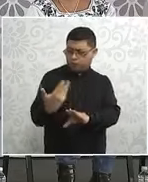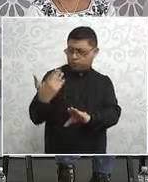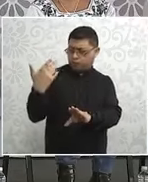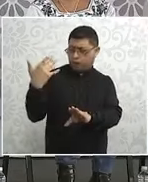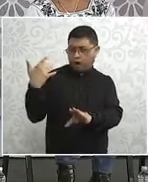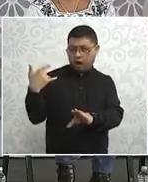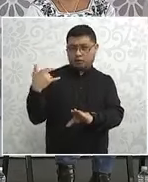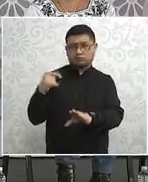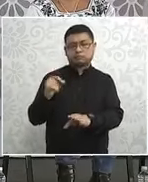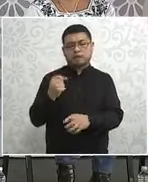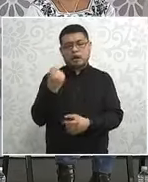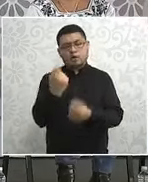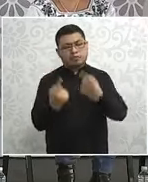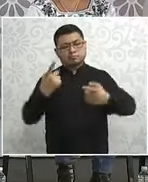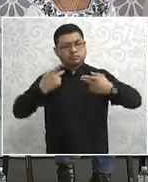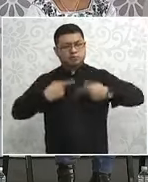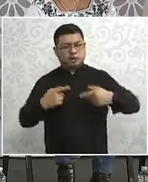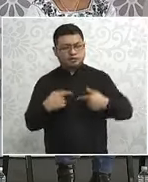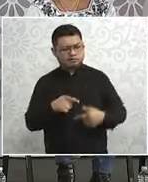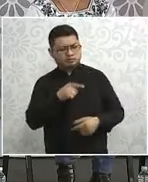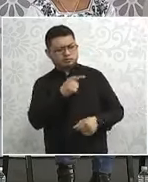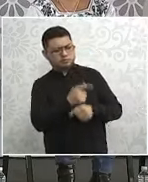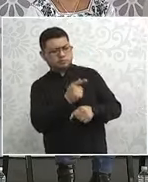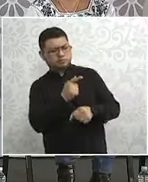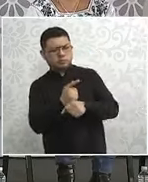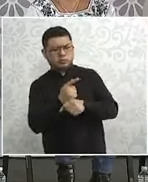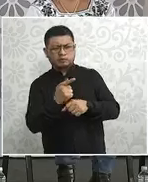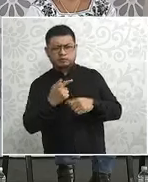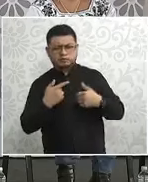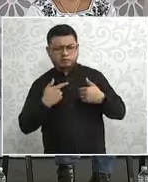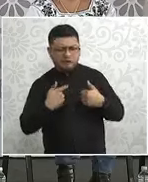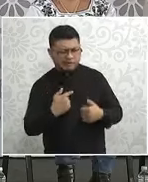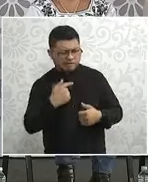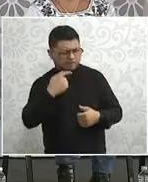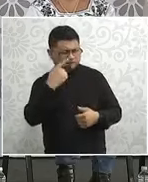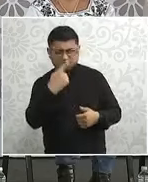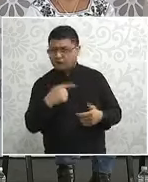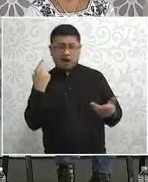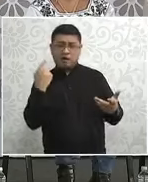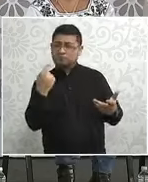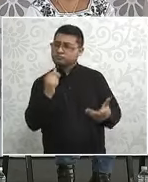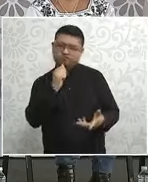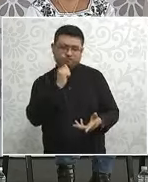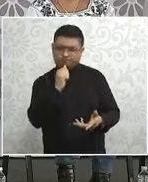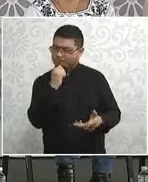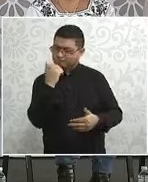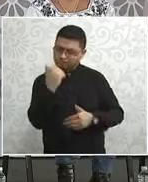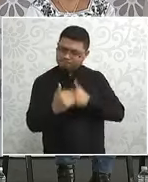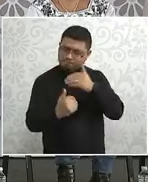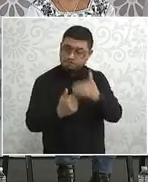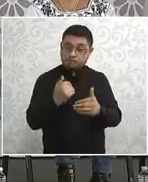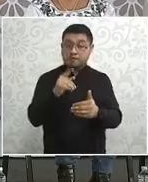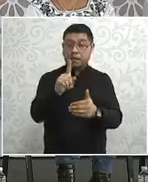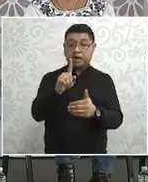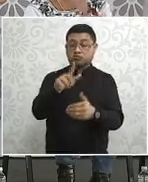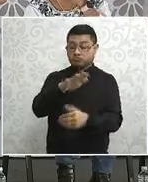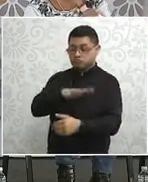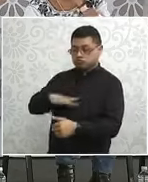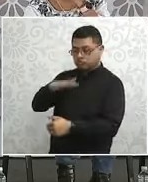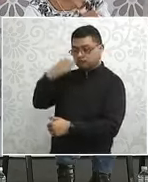vez no se comprenda tan rápidamente pero que para nosotros eh sabemos que